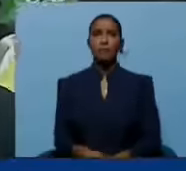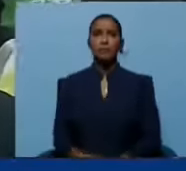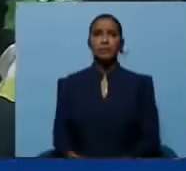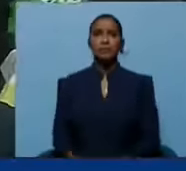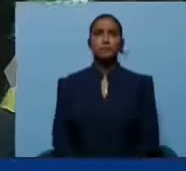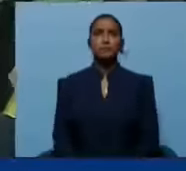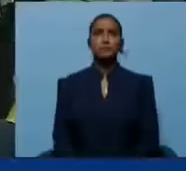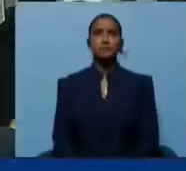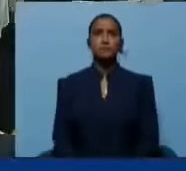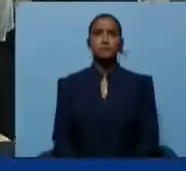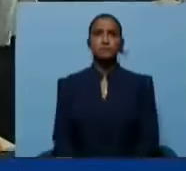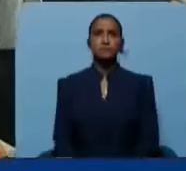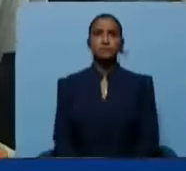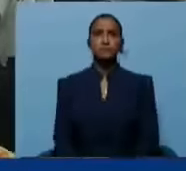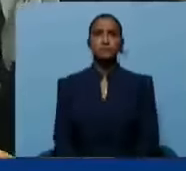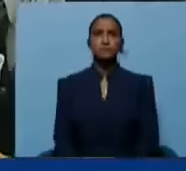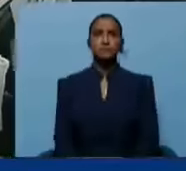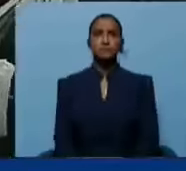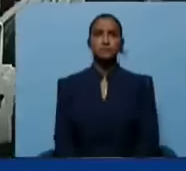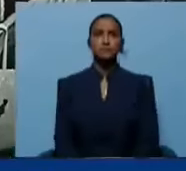la causa,